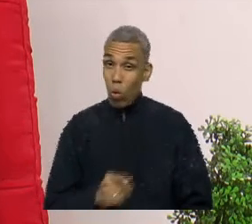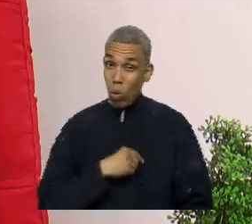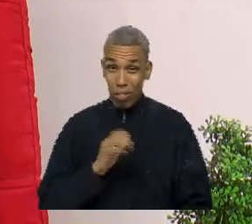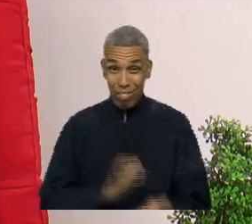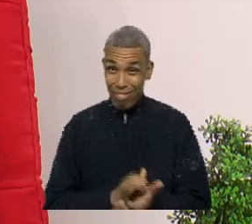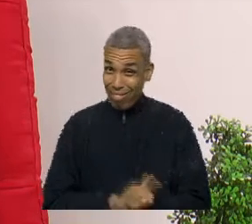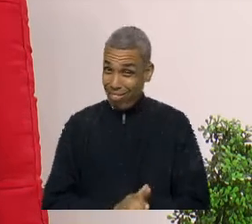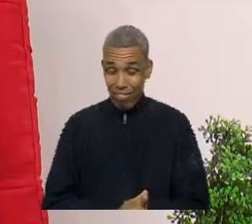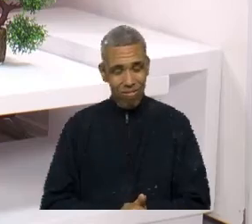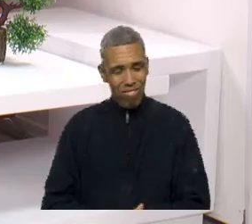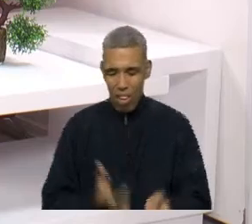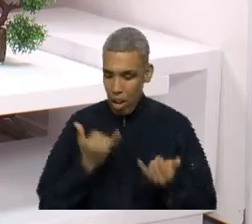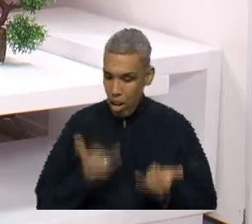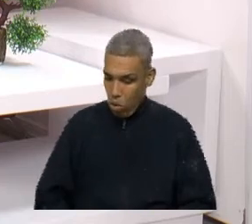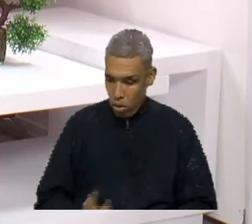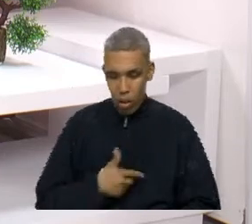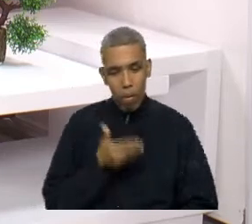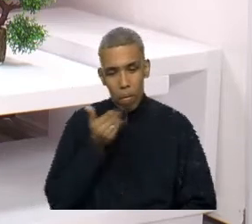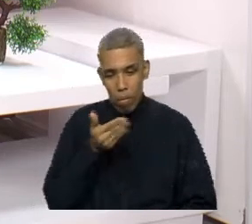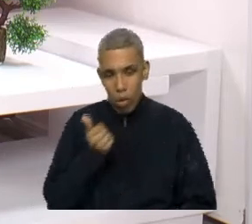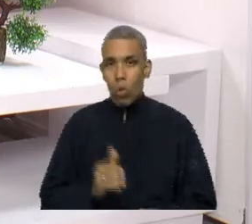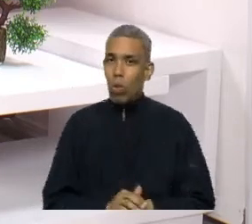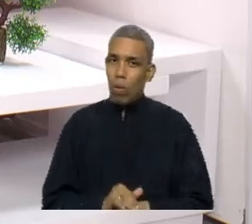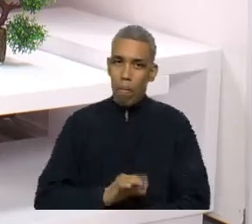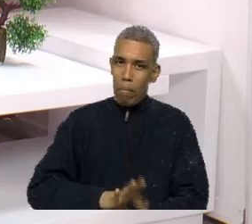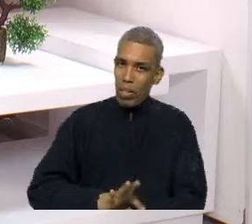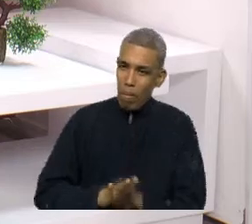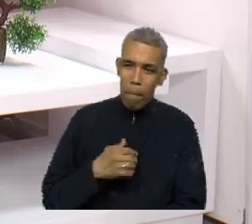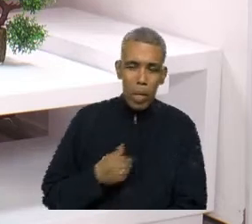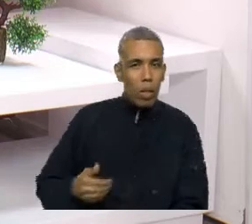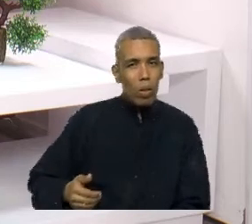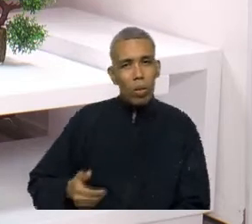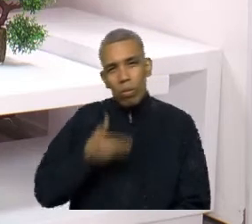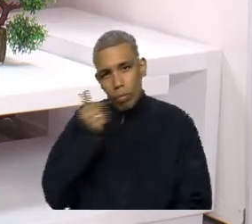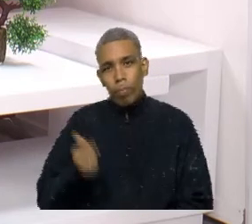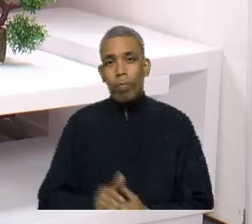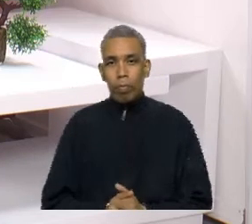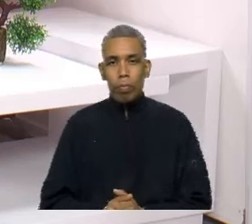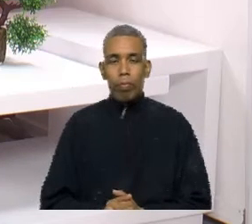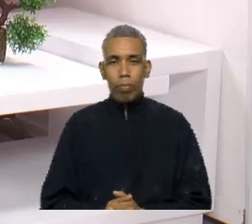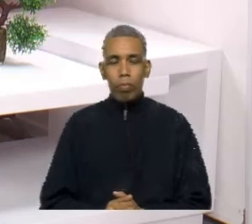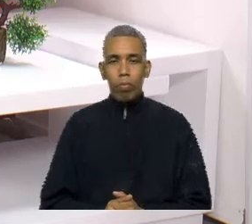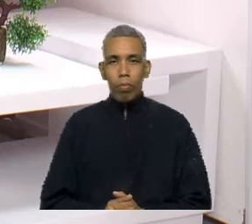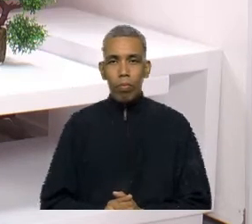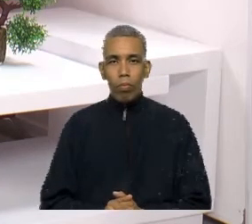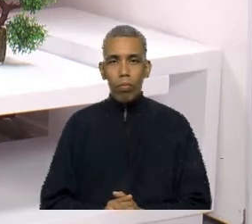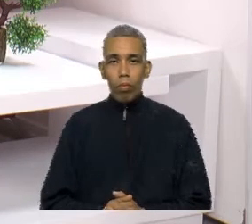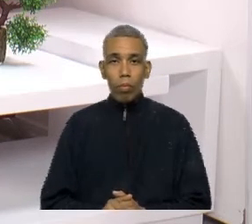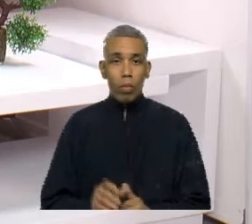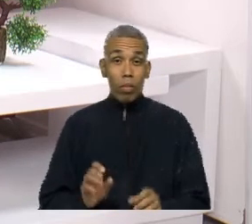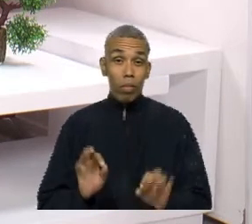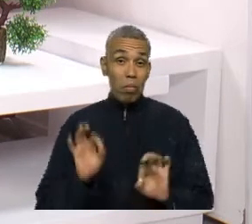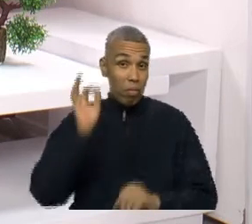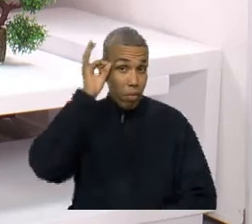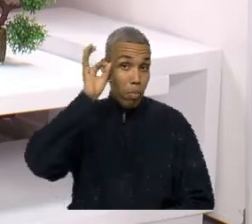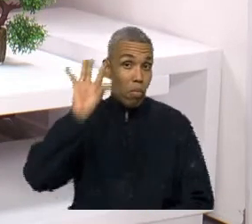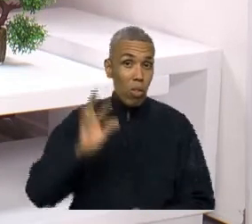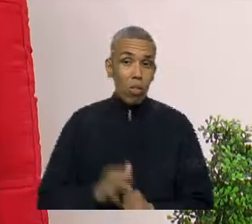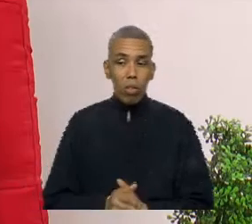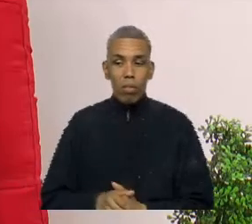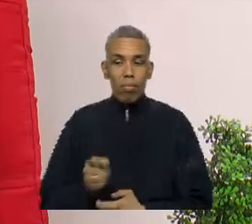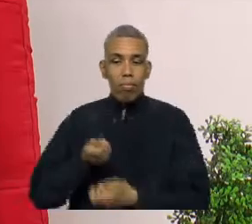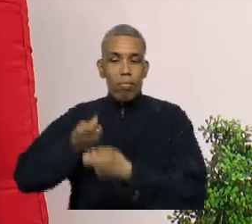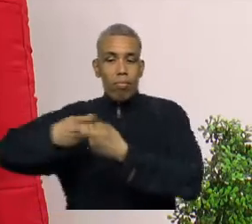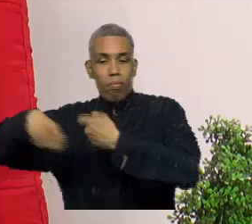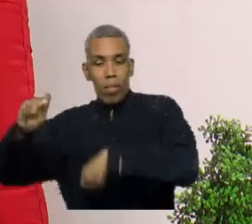lo más probable es que en el término de 6 a 8 horas estén bastante delicados y tengan que terminar hospitalizados. Si nosotros empezamos a